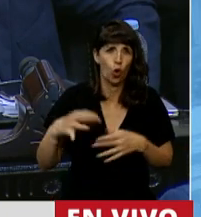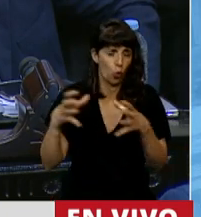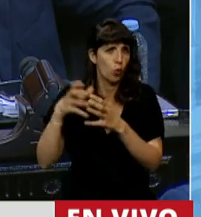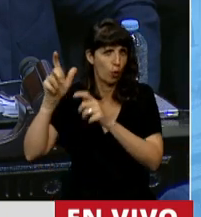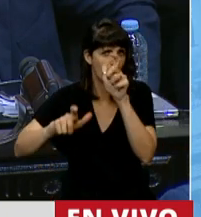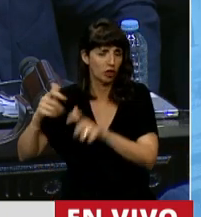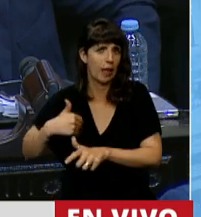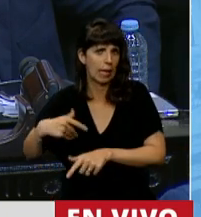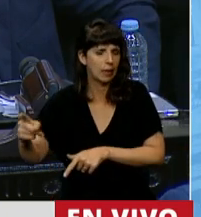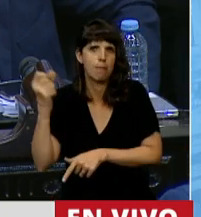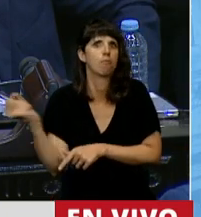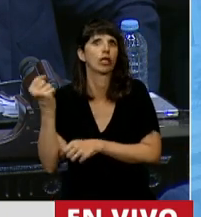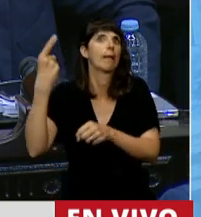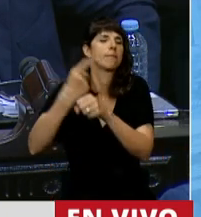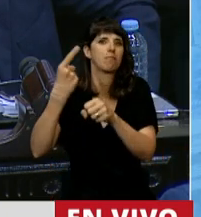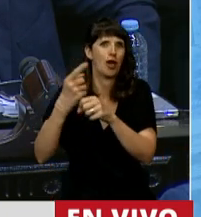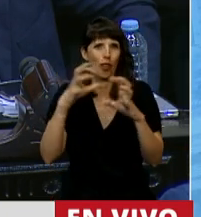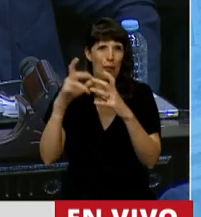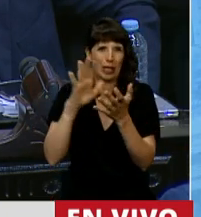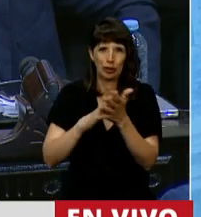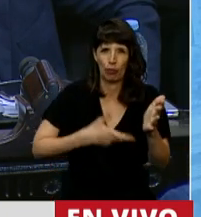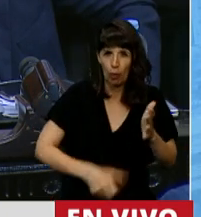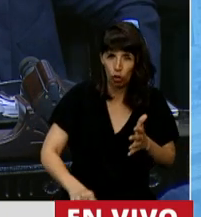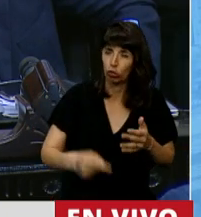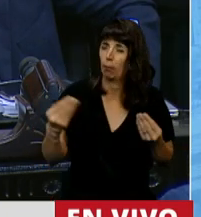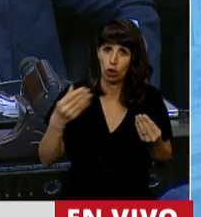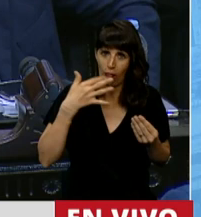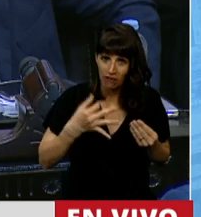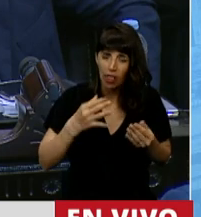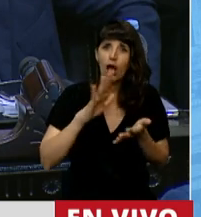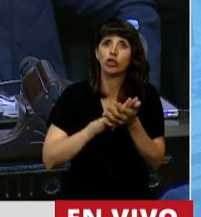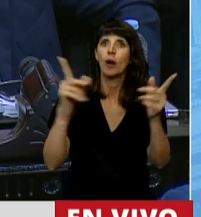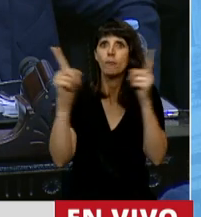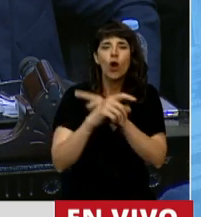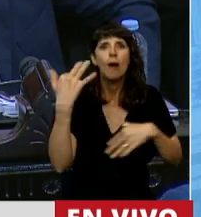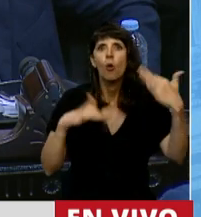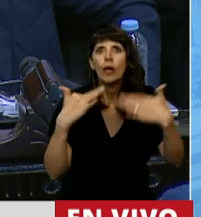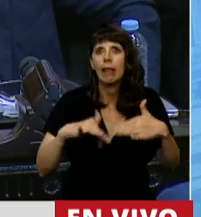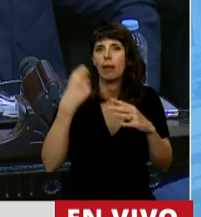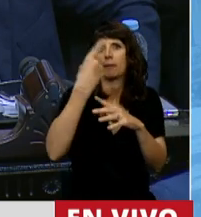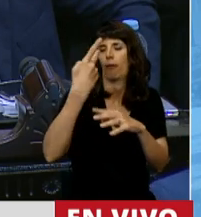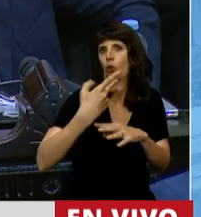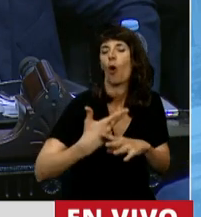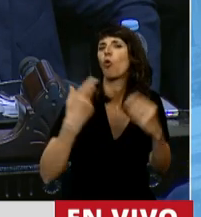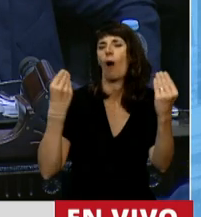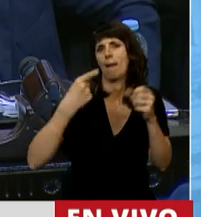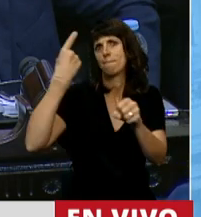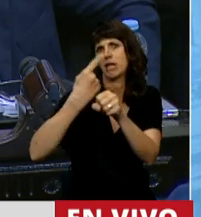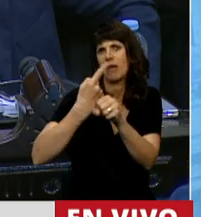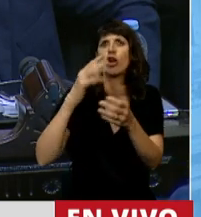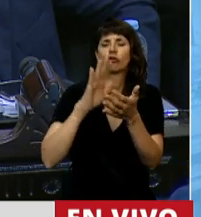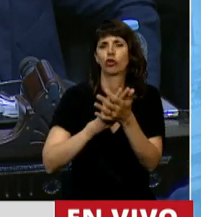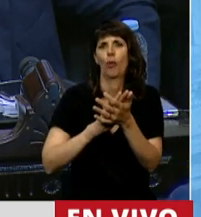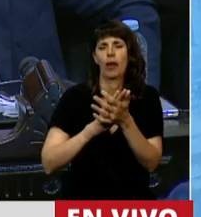aborto. Pero en la escala de prioridades creo que la erradicación de la pobreza, la construcción de